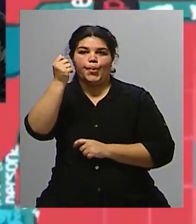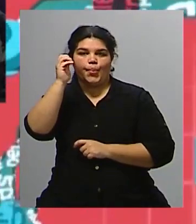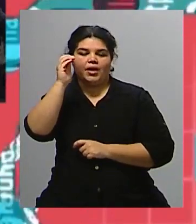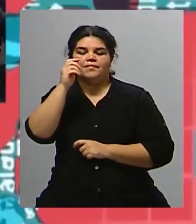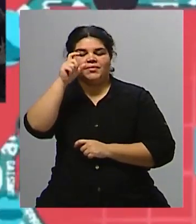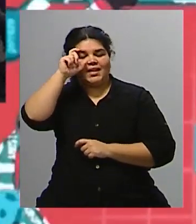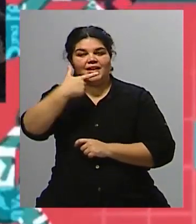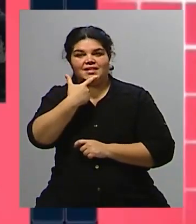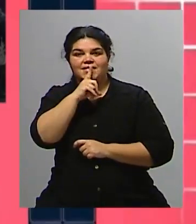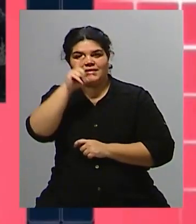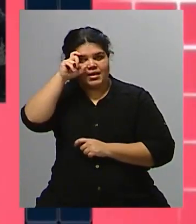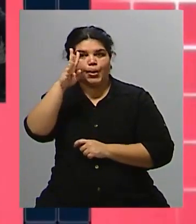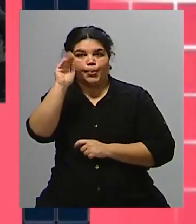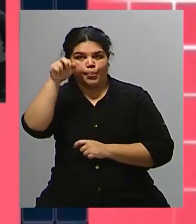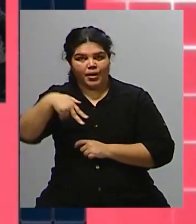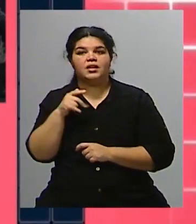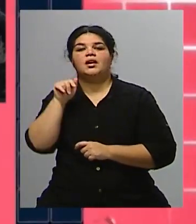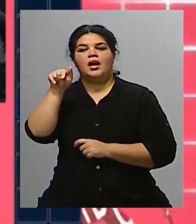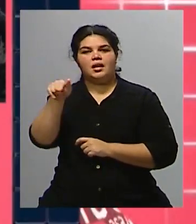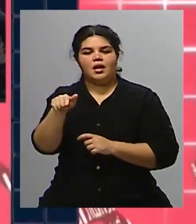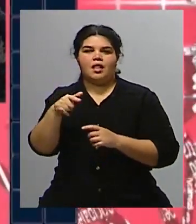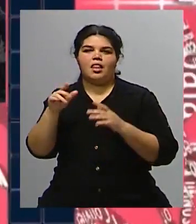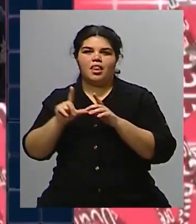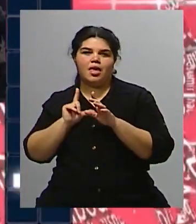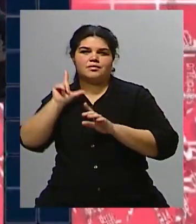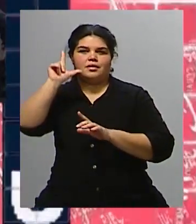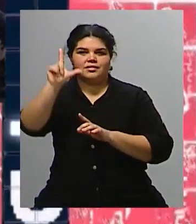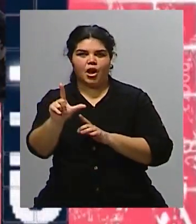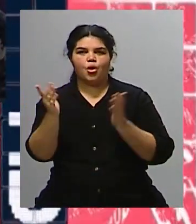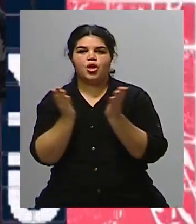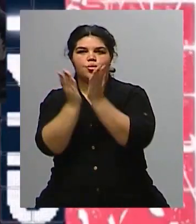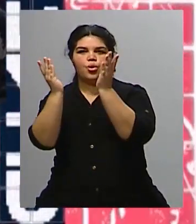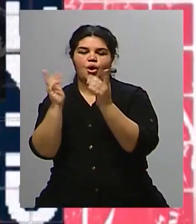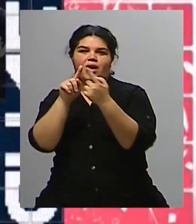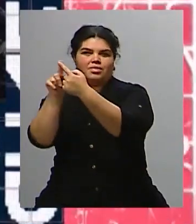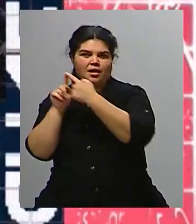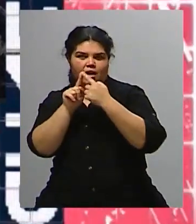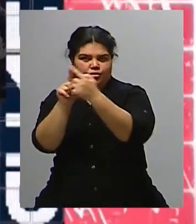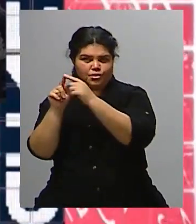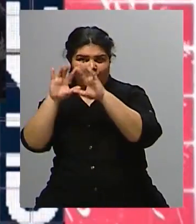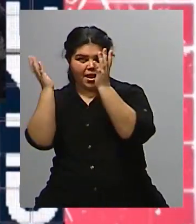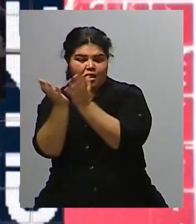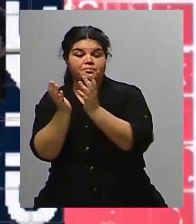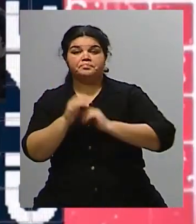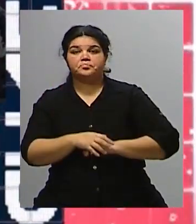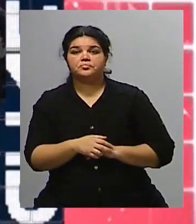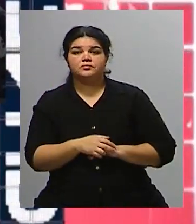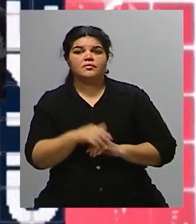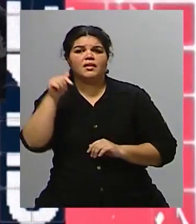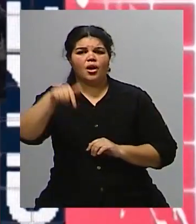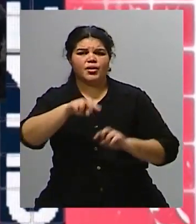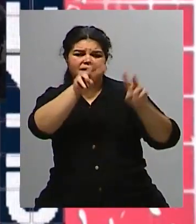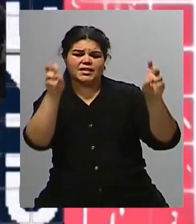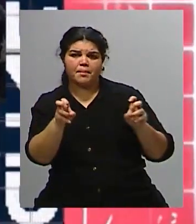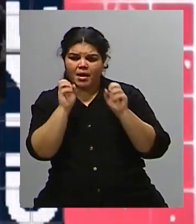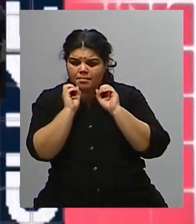seguir hablando con vos, seguramente van a quedar algunas preguntas, pero bueno, queremos centrarnos en algunos temas y arrancamos por uno que es ¿qué derechos